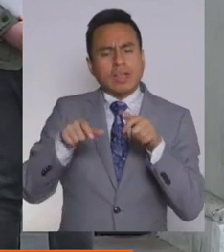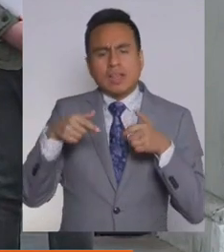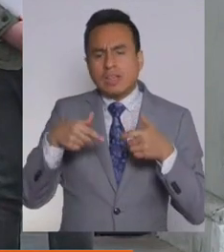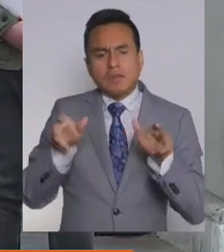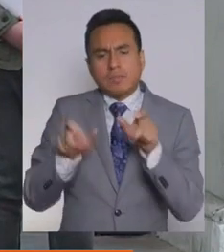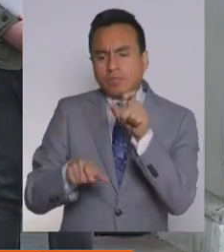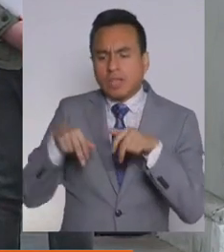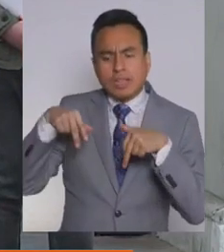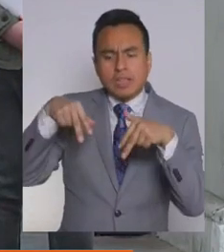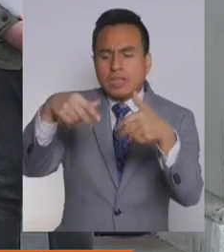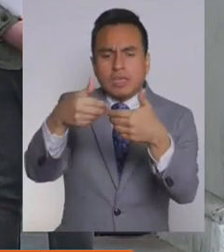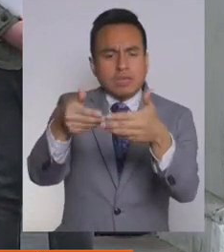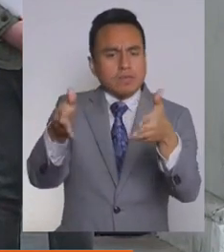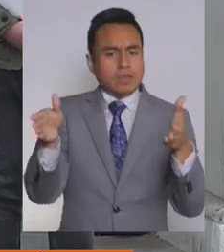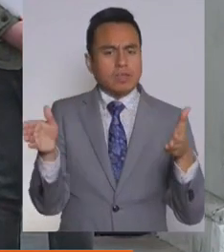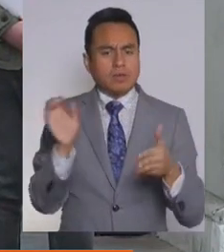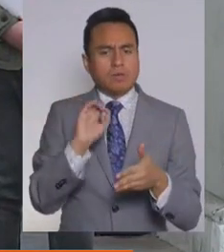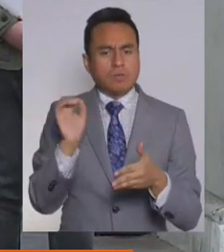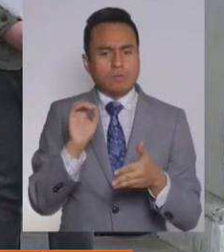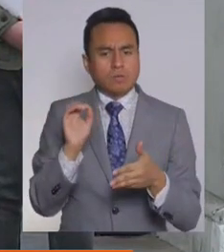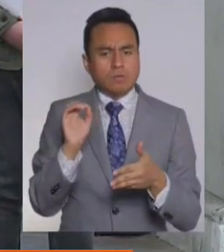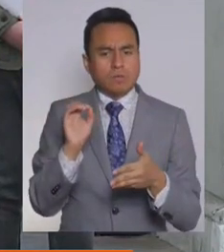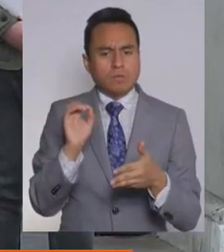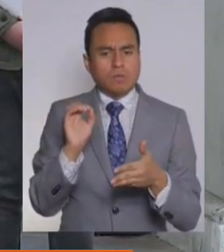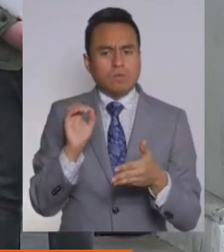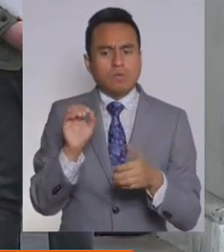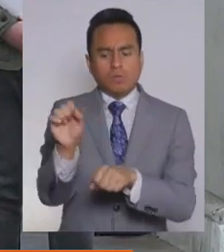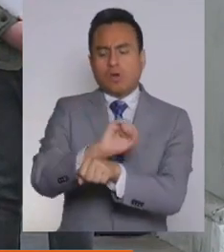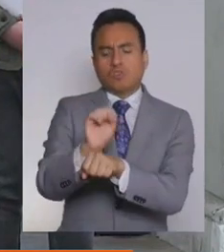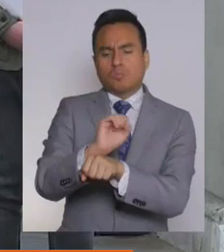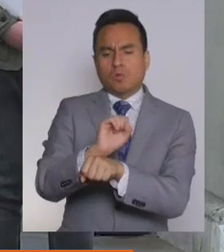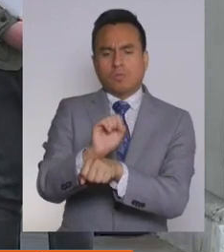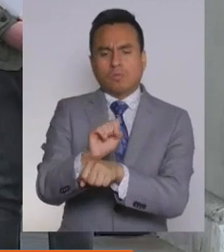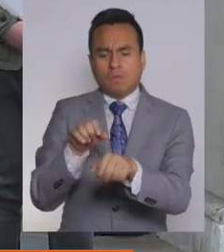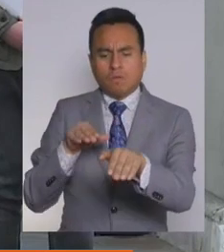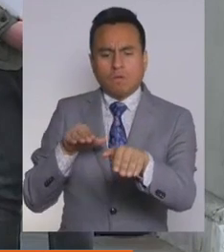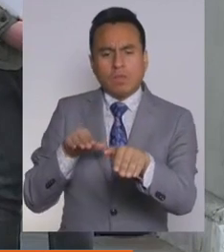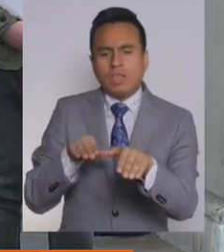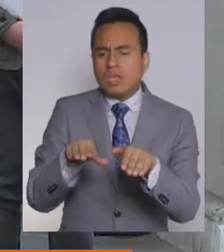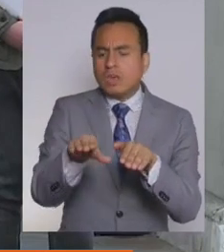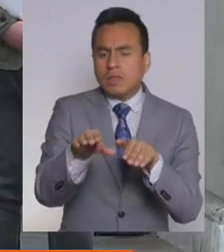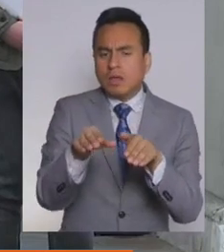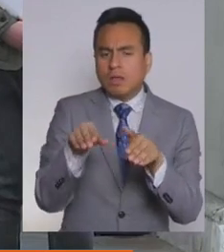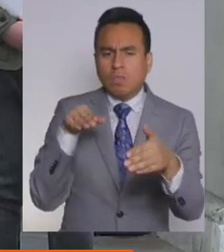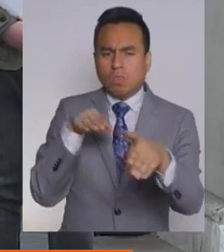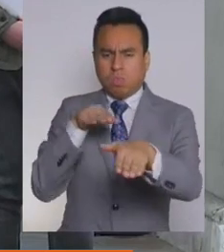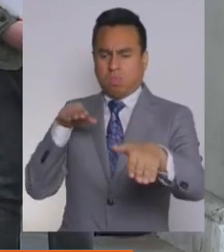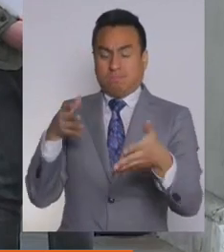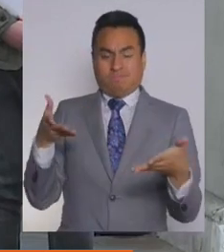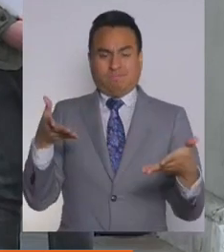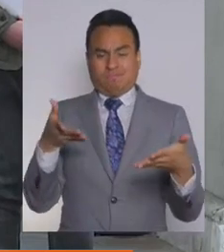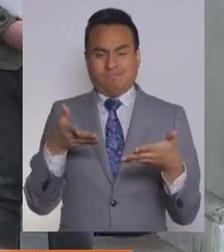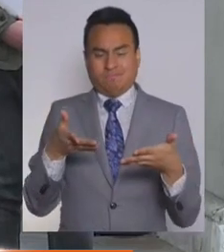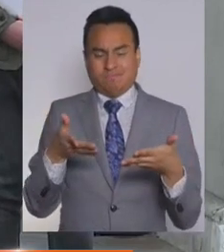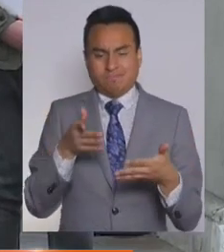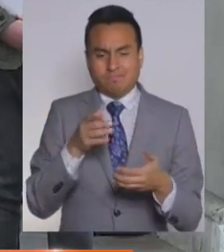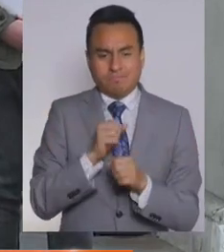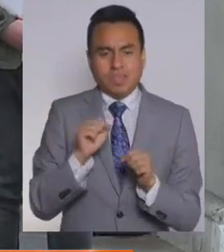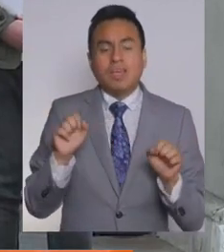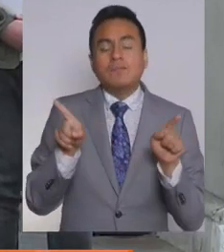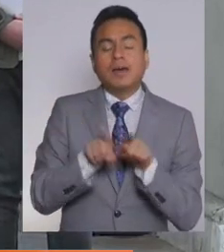de las personas a través de sus automóviles, de sus vehículos, en nuestras carreteras. Reglas